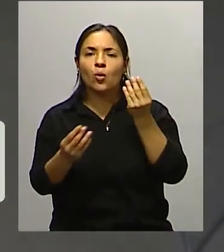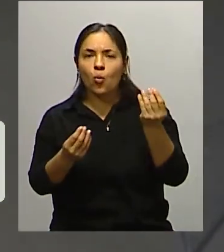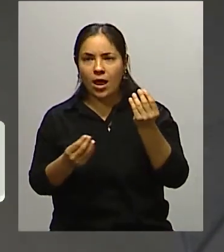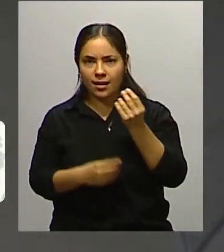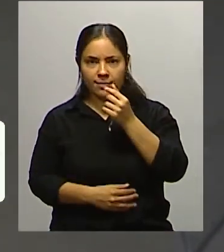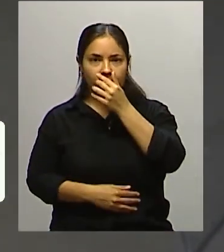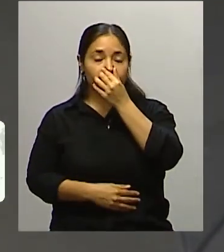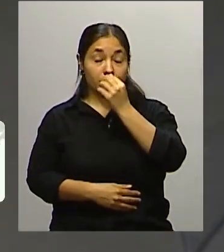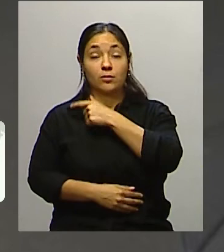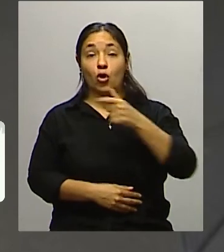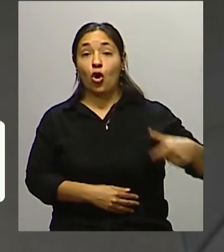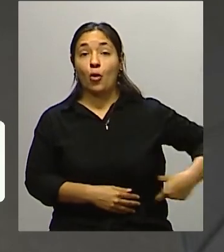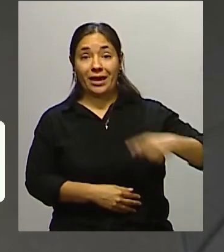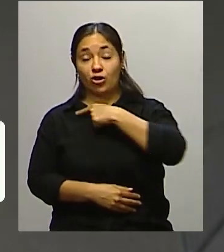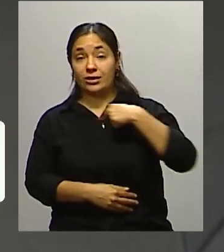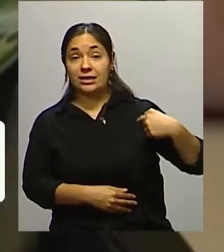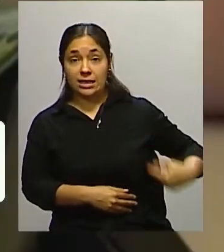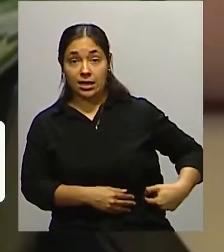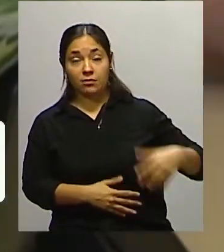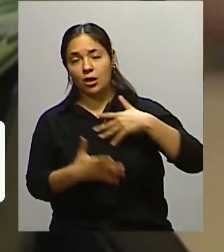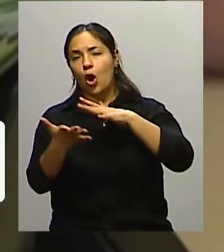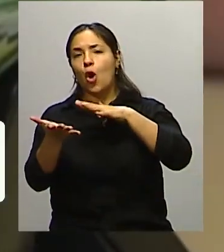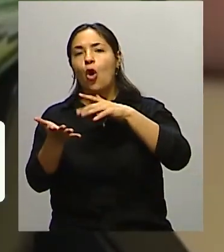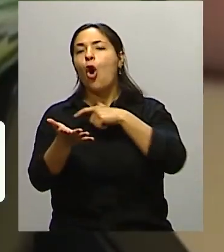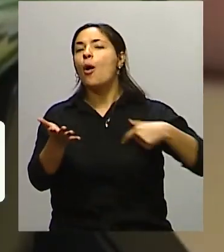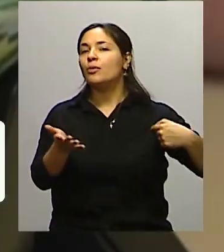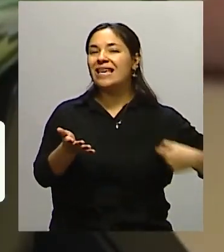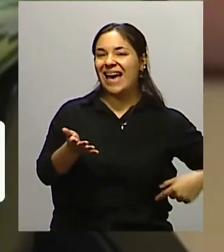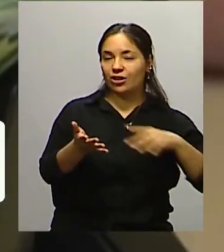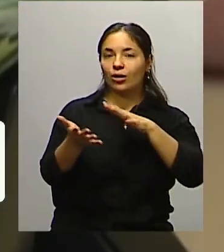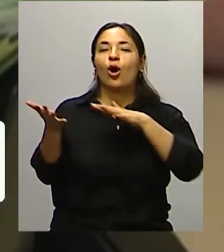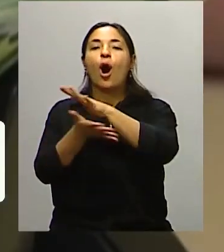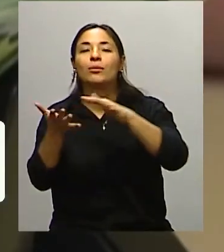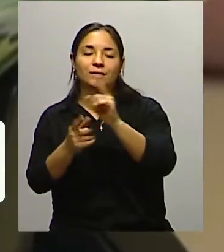nivel del gobierno chino, no con el pueblo chino y demás, pero está